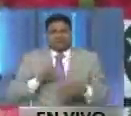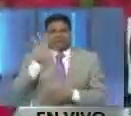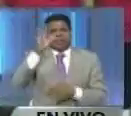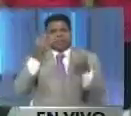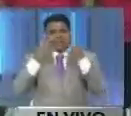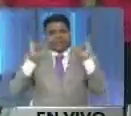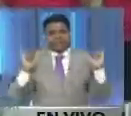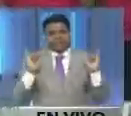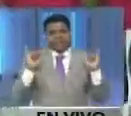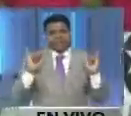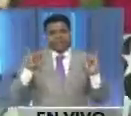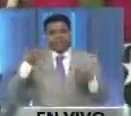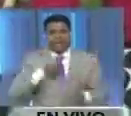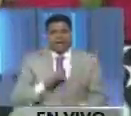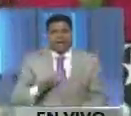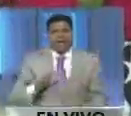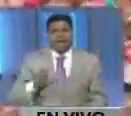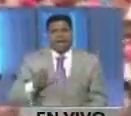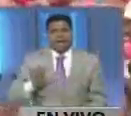¡Independencia y patria socialista!